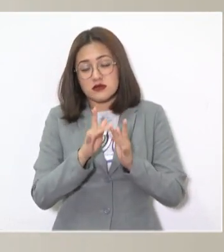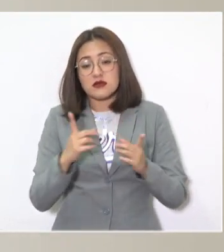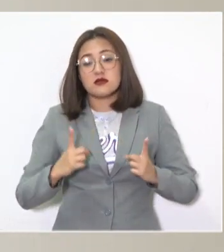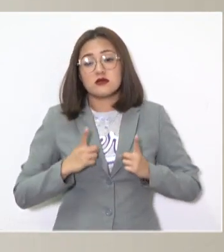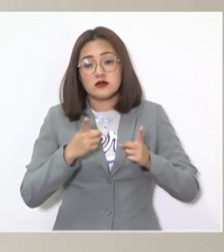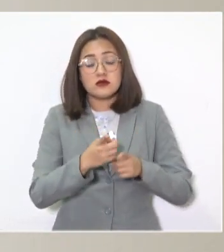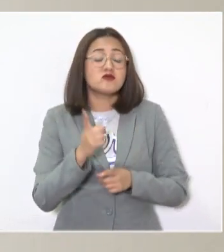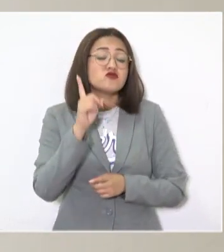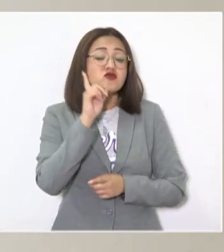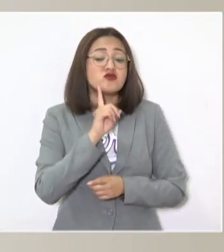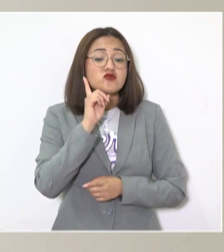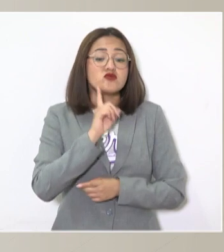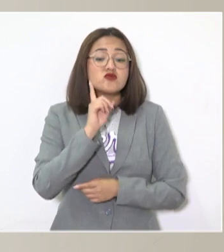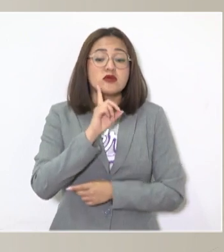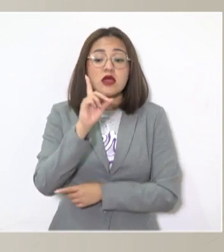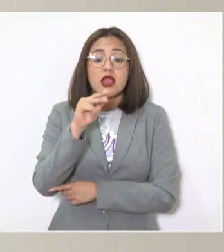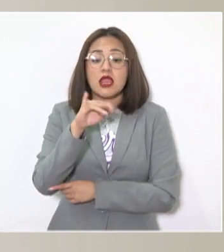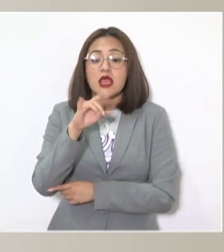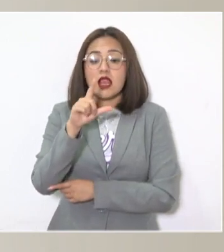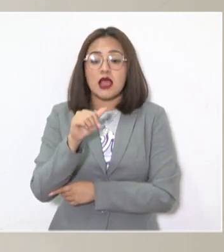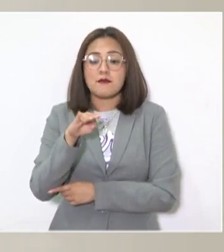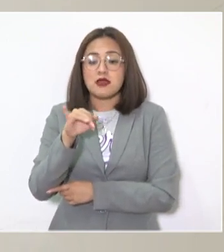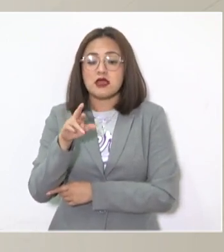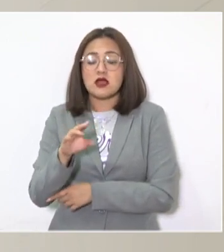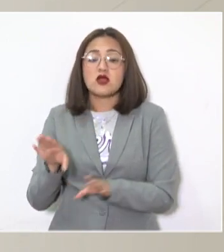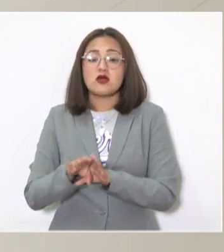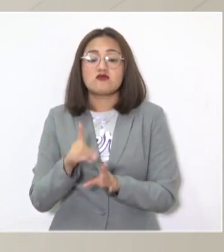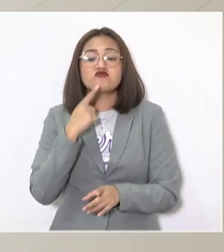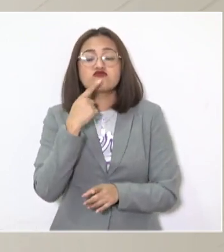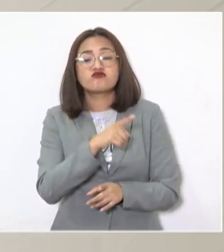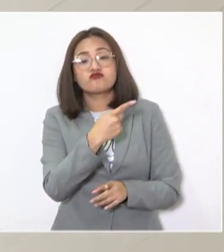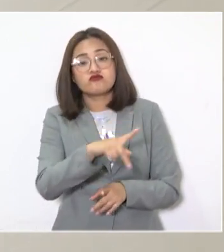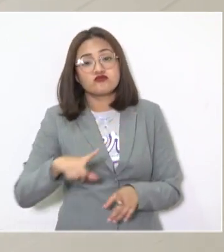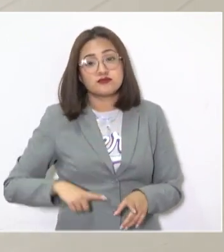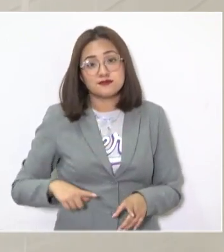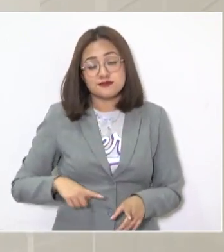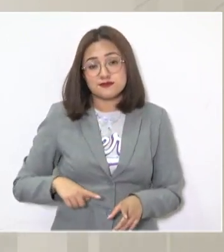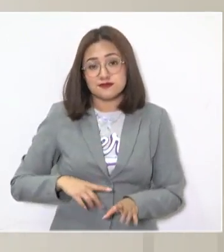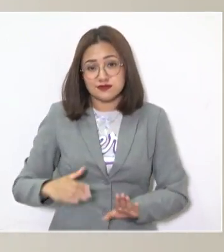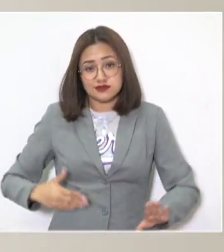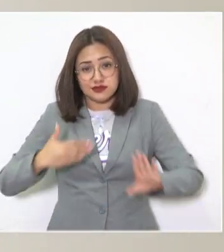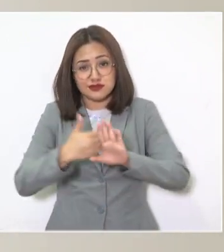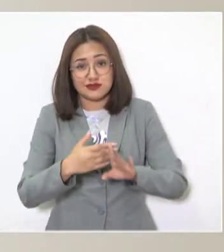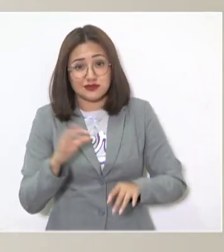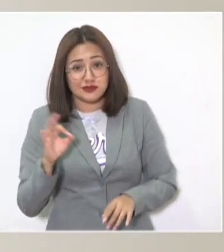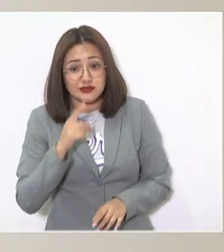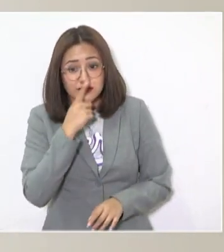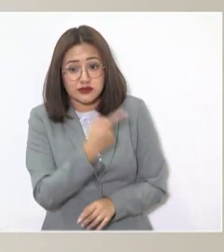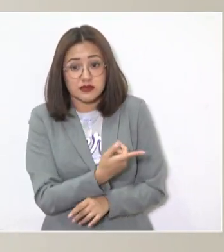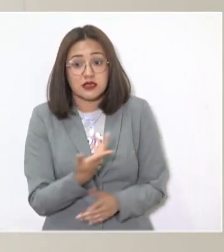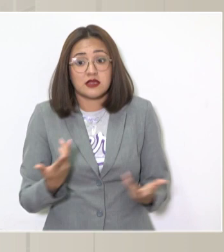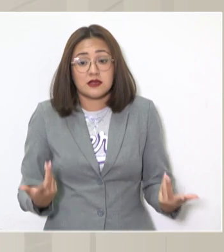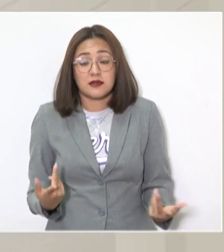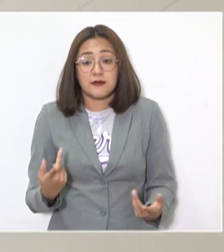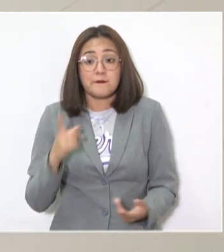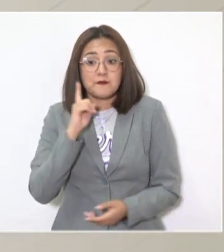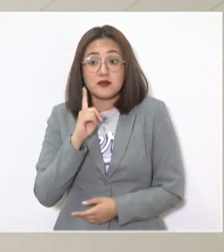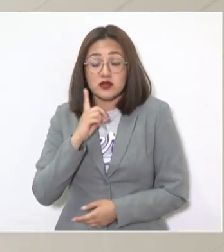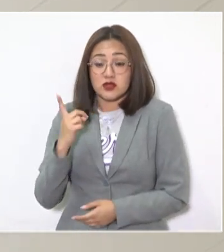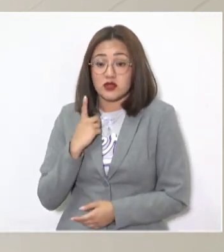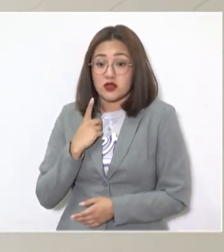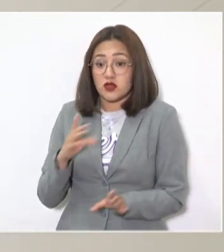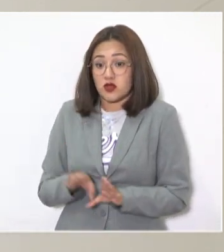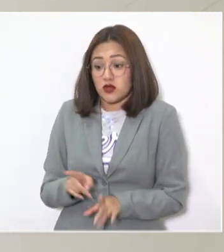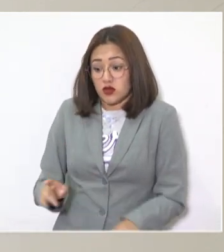la diputada Daniela Mier se ungió como crítica de su gobierno. La postura antagonista de la diputada, que se asume